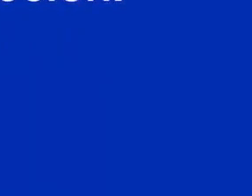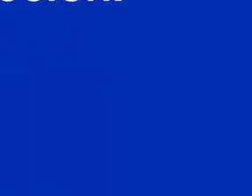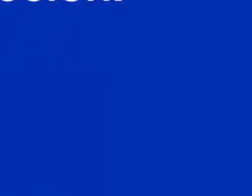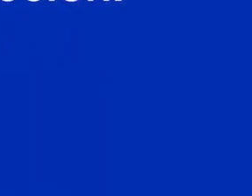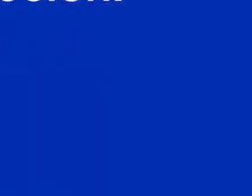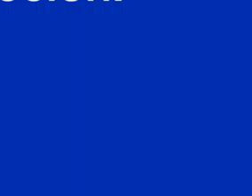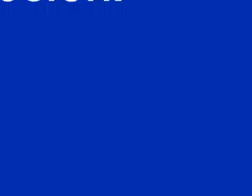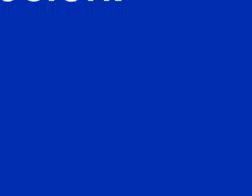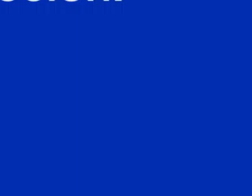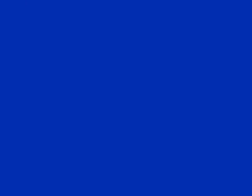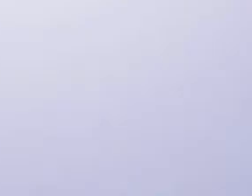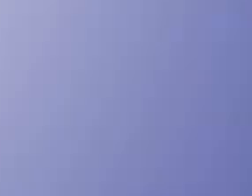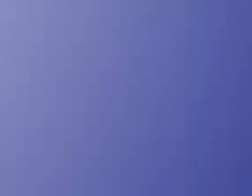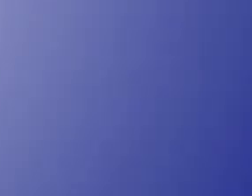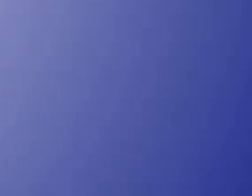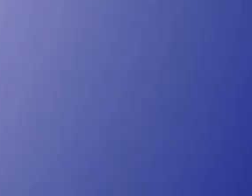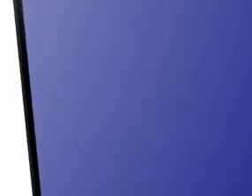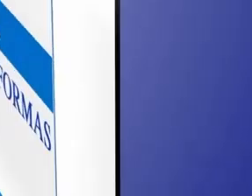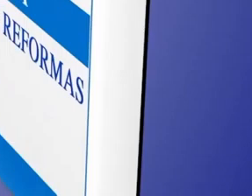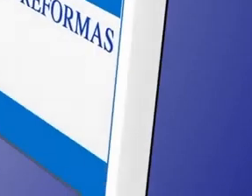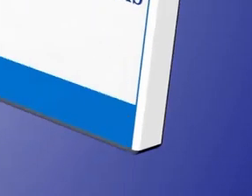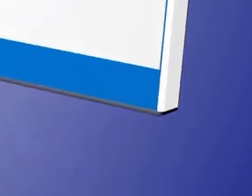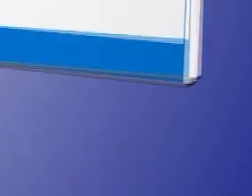otro procedimiento de su elección.